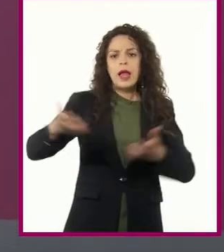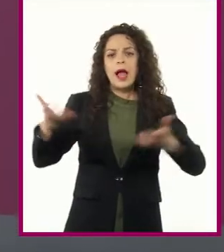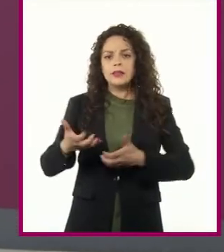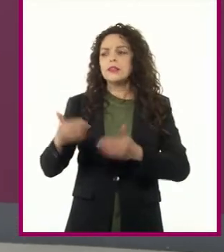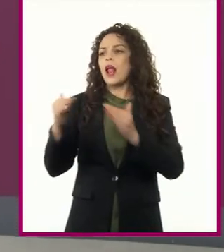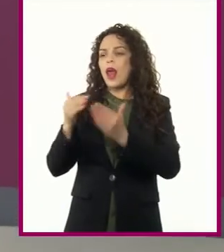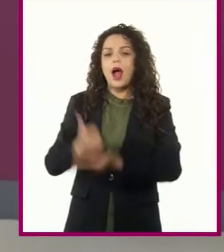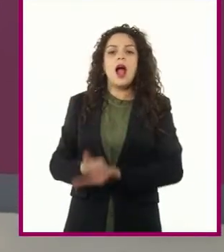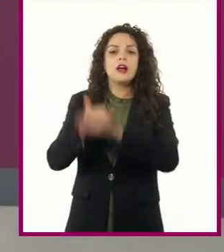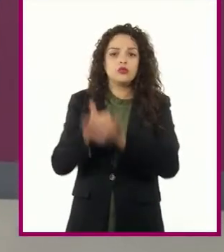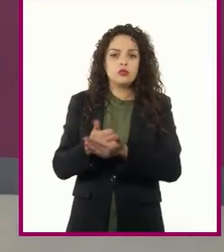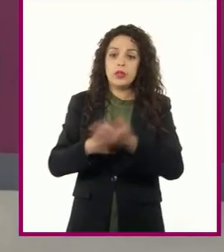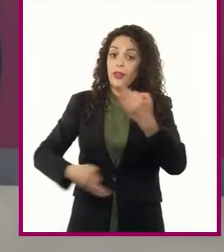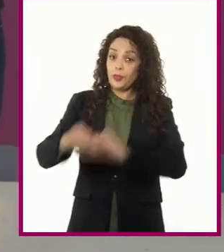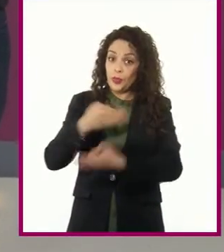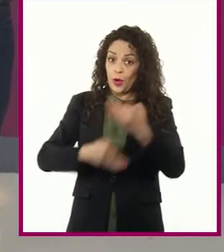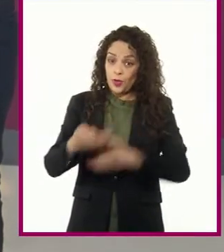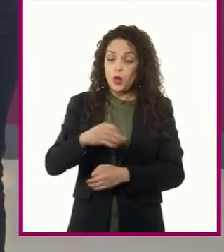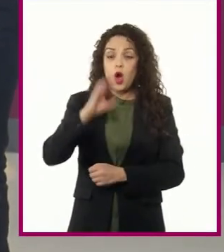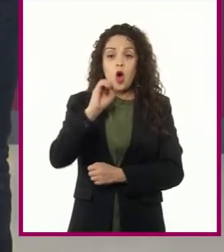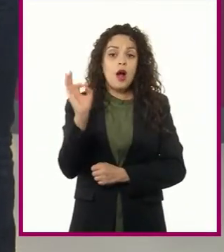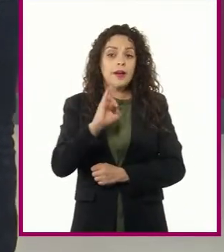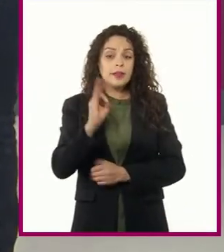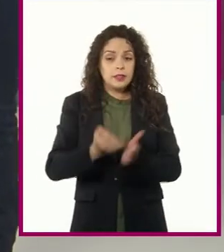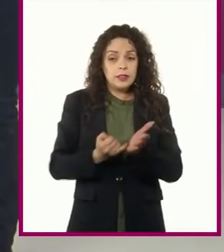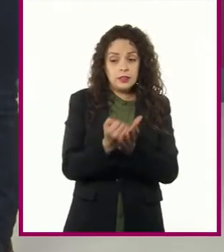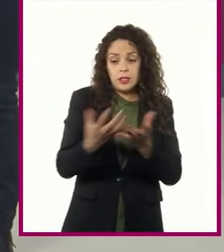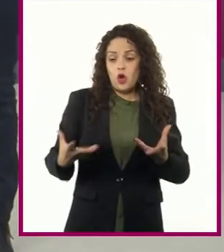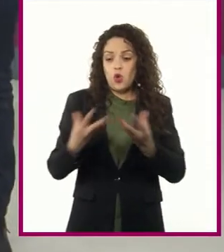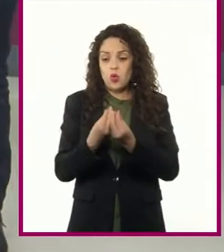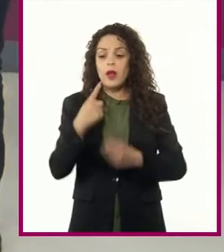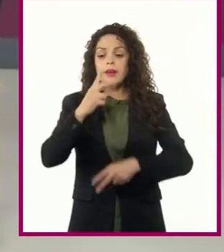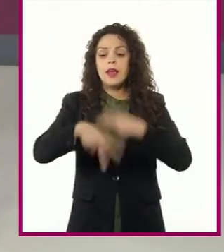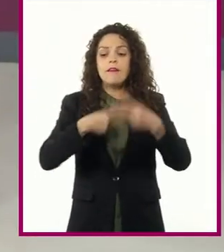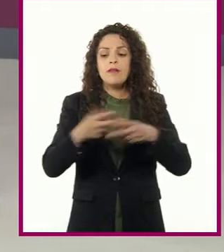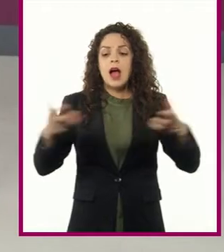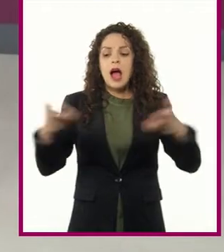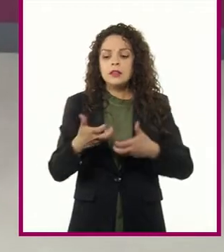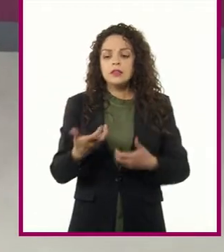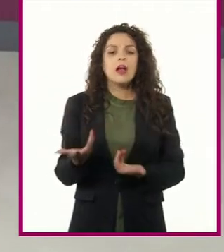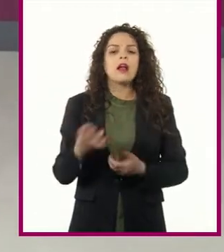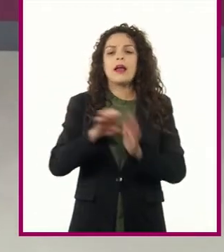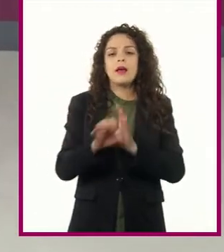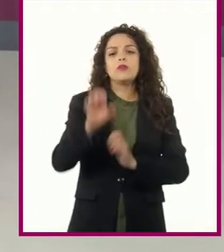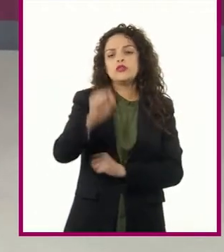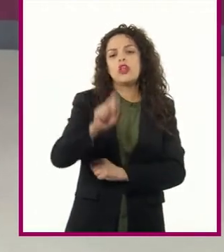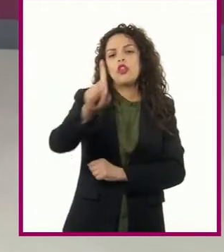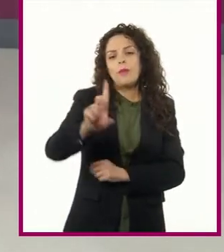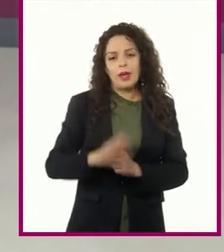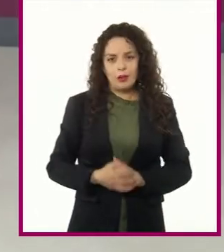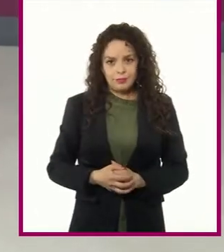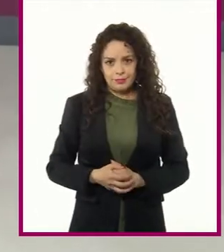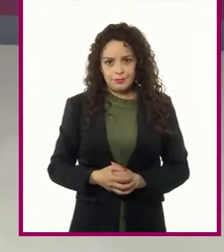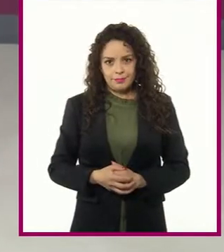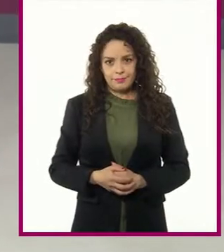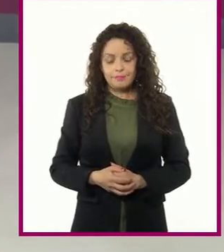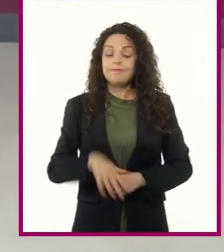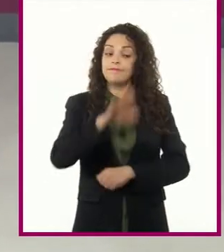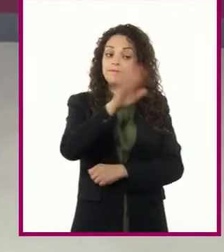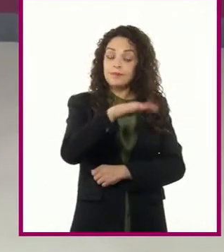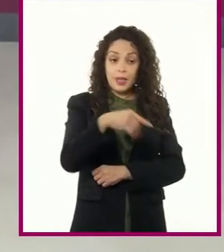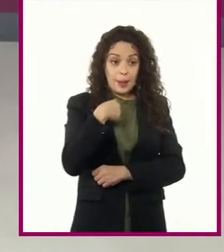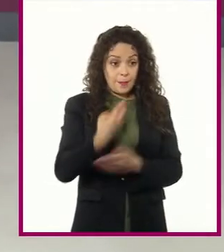los integrantes, o cuando se decide en conjunto lo que se hará un fin de semana. Profesor, en mi